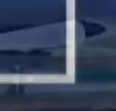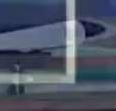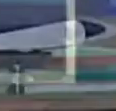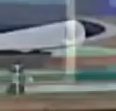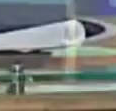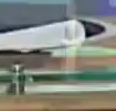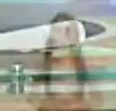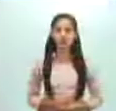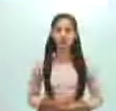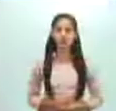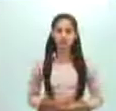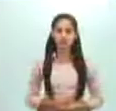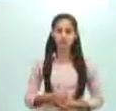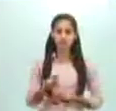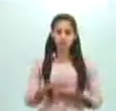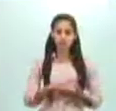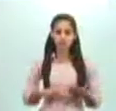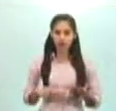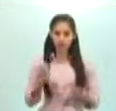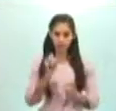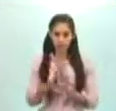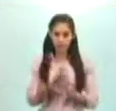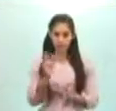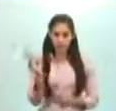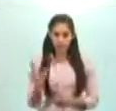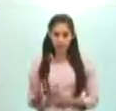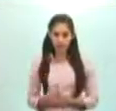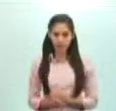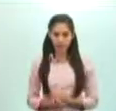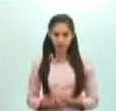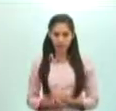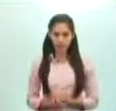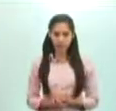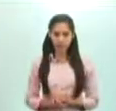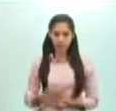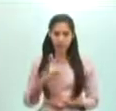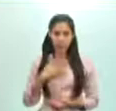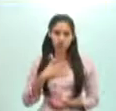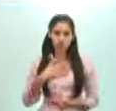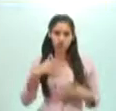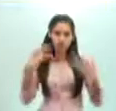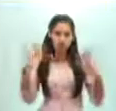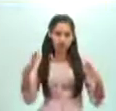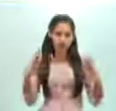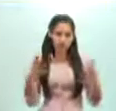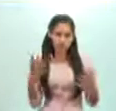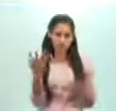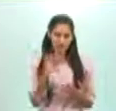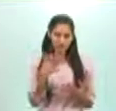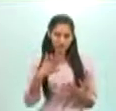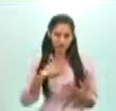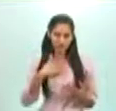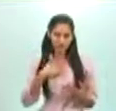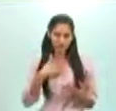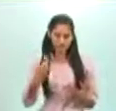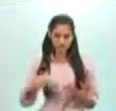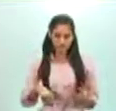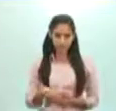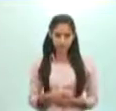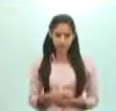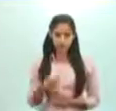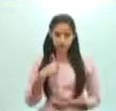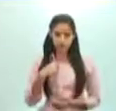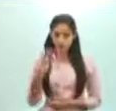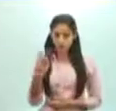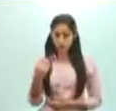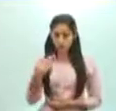Vamos a leer el inicio de este poema. Dice: me celebro y me canto a mí mismo, y lo que yo diga